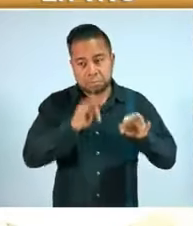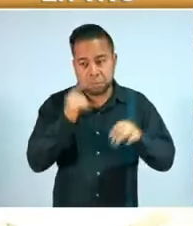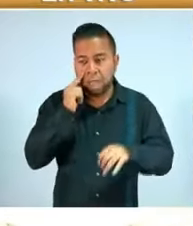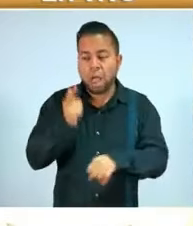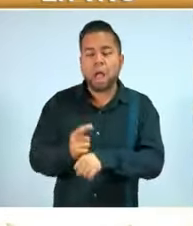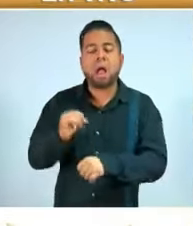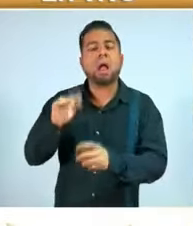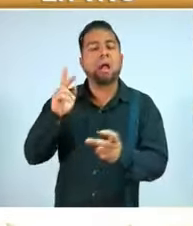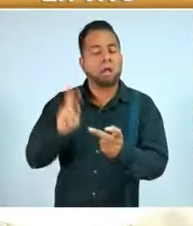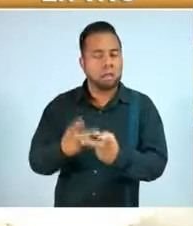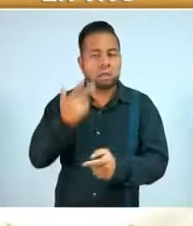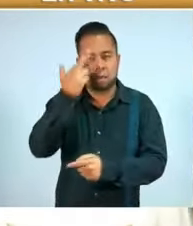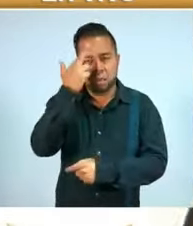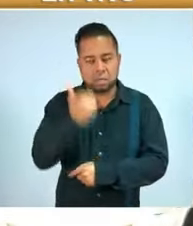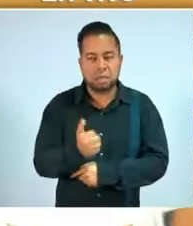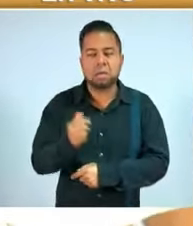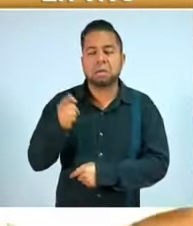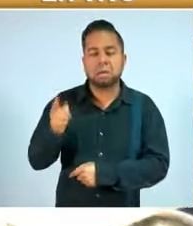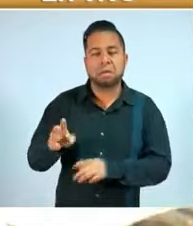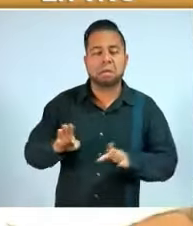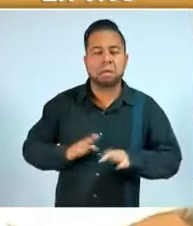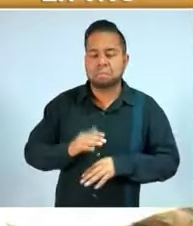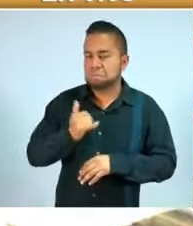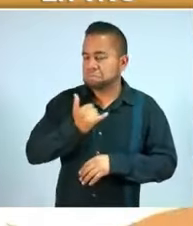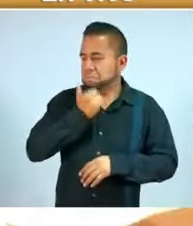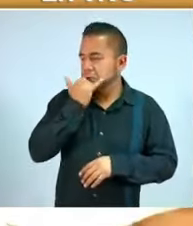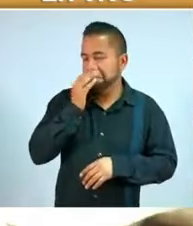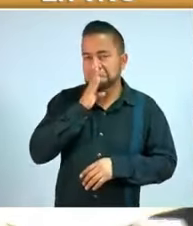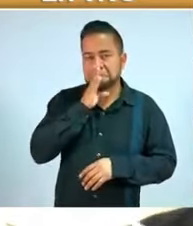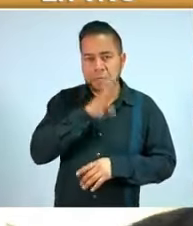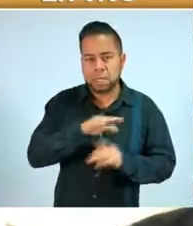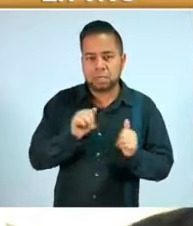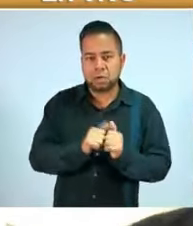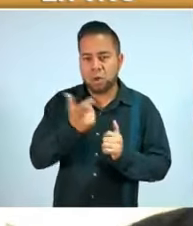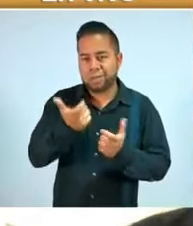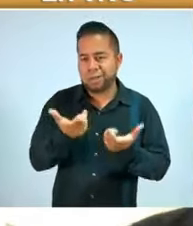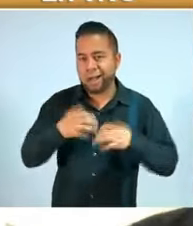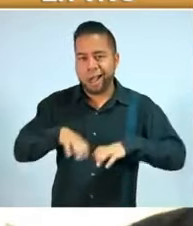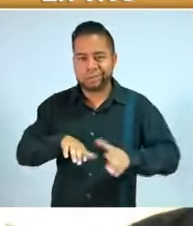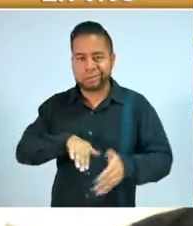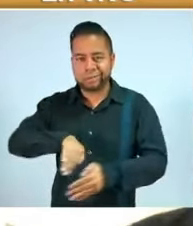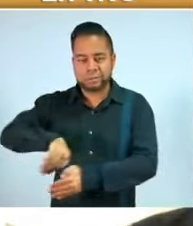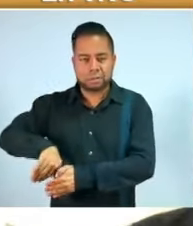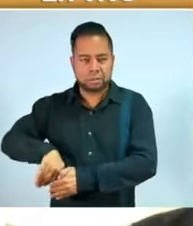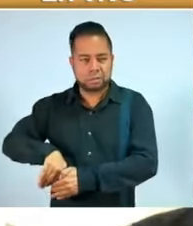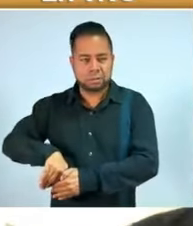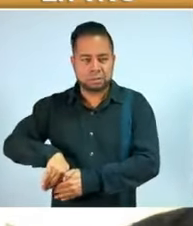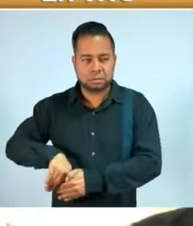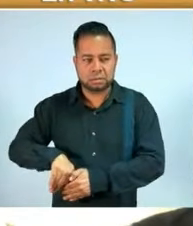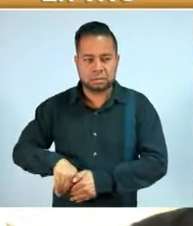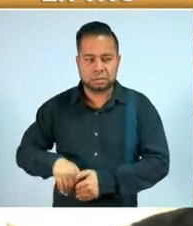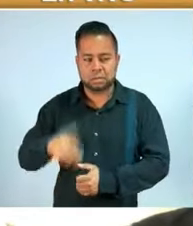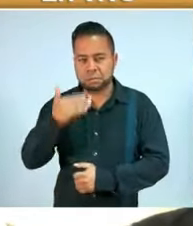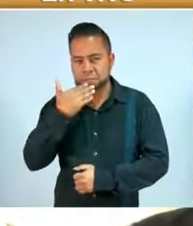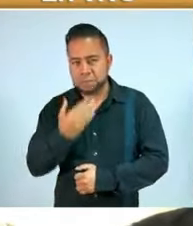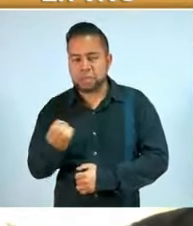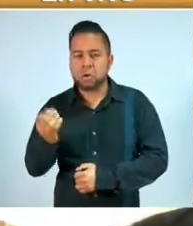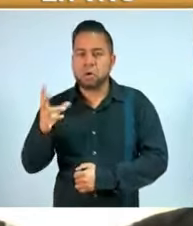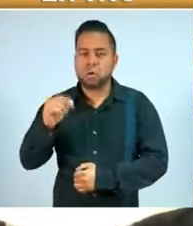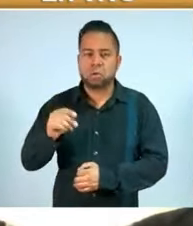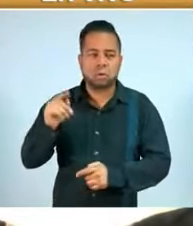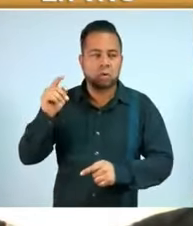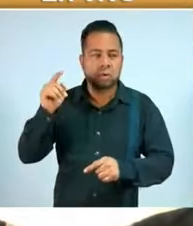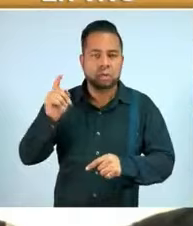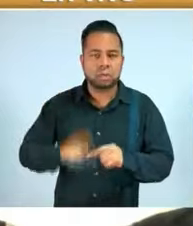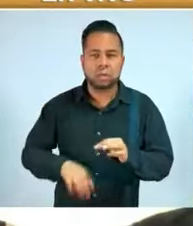jurisdiccional y se acredita una conducta que tiene que ver con un desvío de recursos, ¿será correcto separarlo o dejar